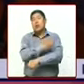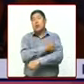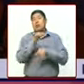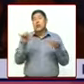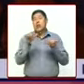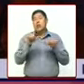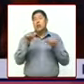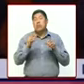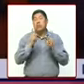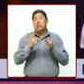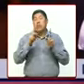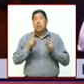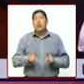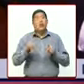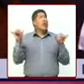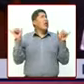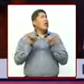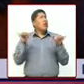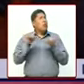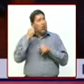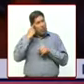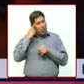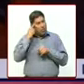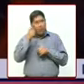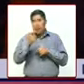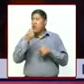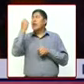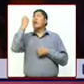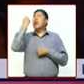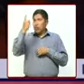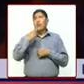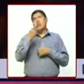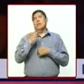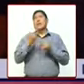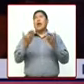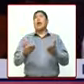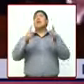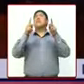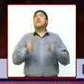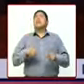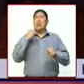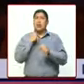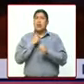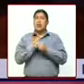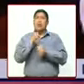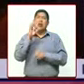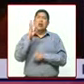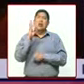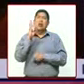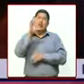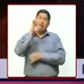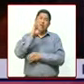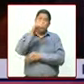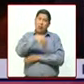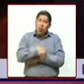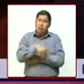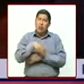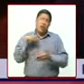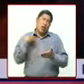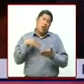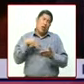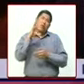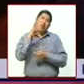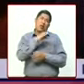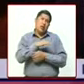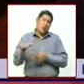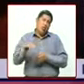como también de la misma ciudadanía. Y también hay que tomar en cuenta lo siguiente, entiendo lo que me dices, pero hay personas que trabajan hasta las 6, 7 de la noche, estudian hasta las 6